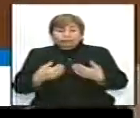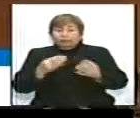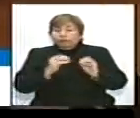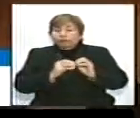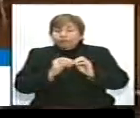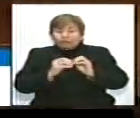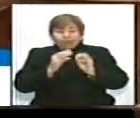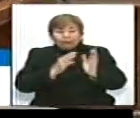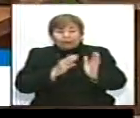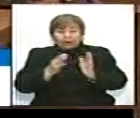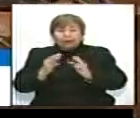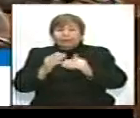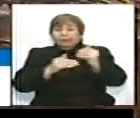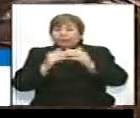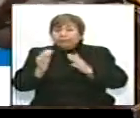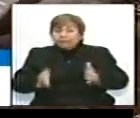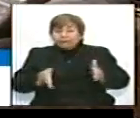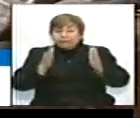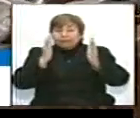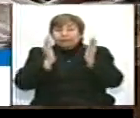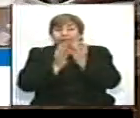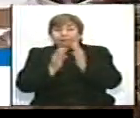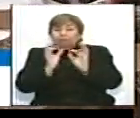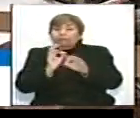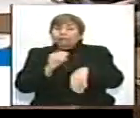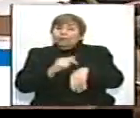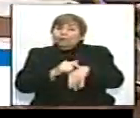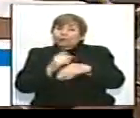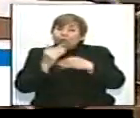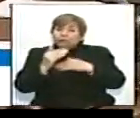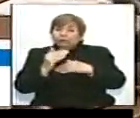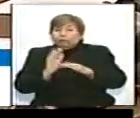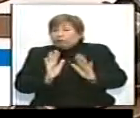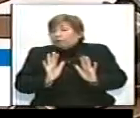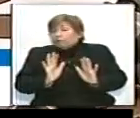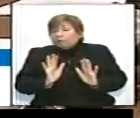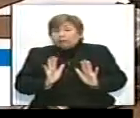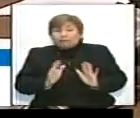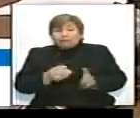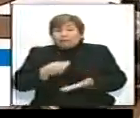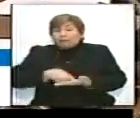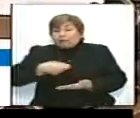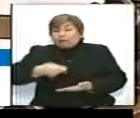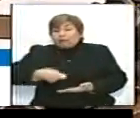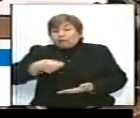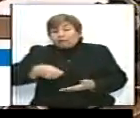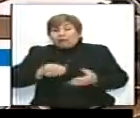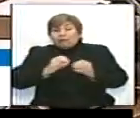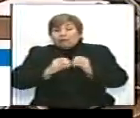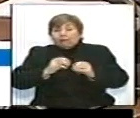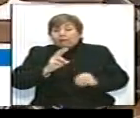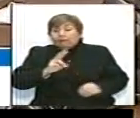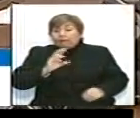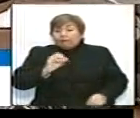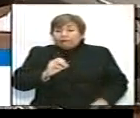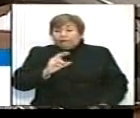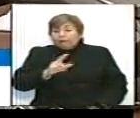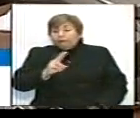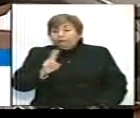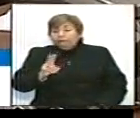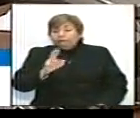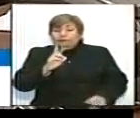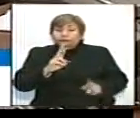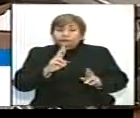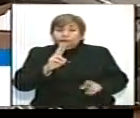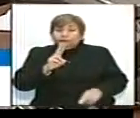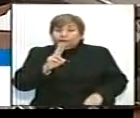mantenimiento integral a la infraestructura educativa provisional, a fin que durante el año 2020 a 2021 se pueda contar con